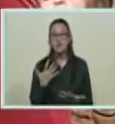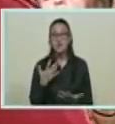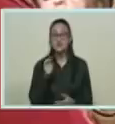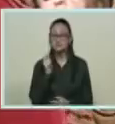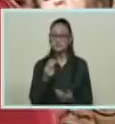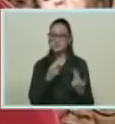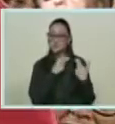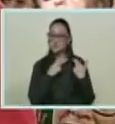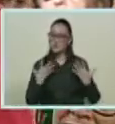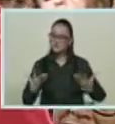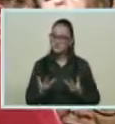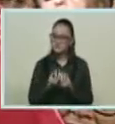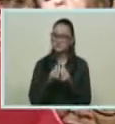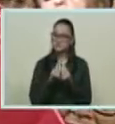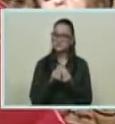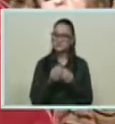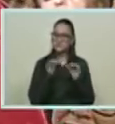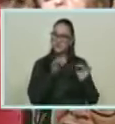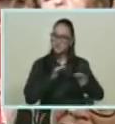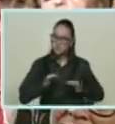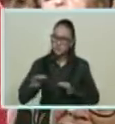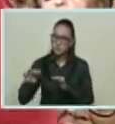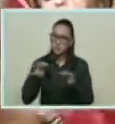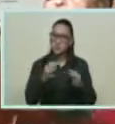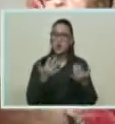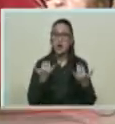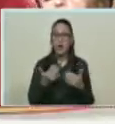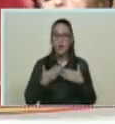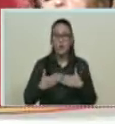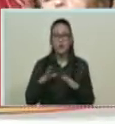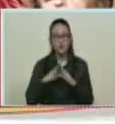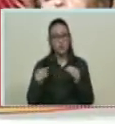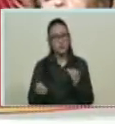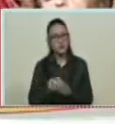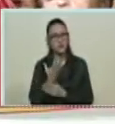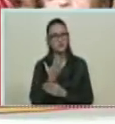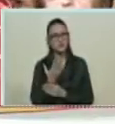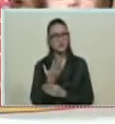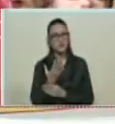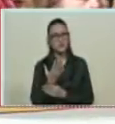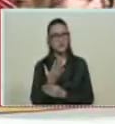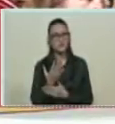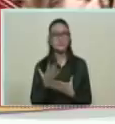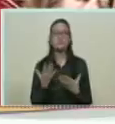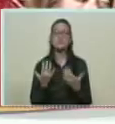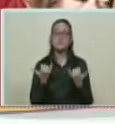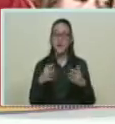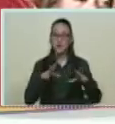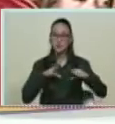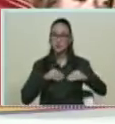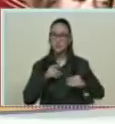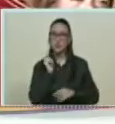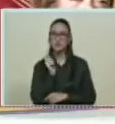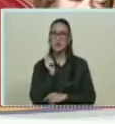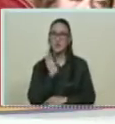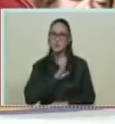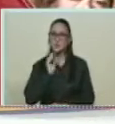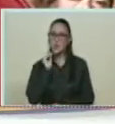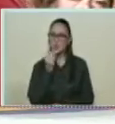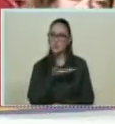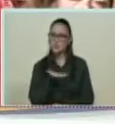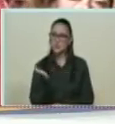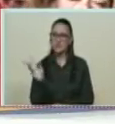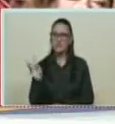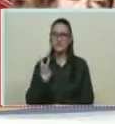tarea acompañarlo y consolidar. Entonces, ahora con todas estas creaciones como la criptomoneda, que también asumimos una tarea de la juventud